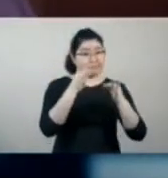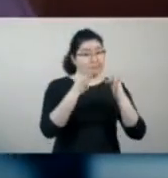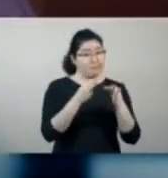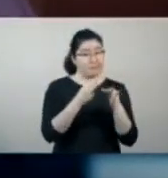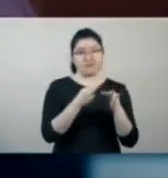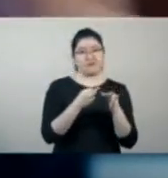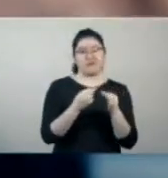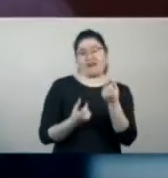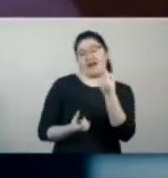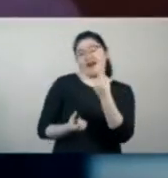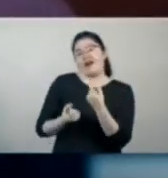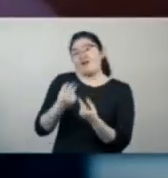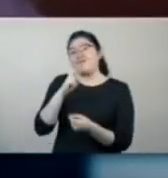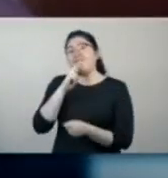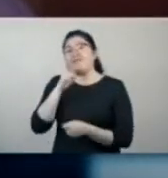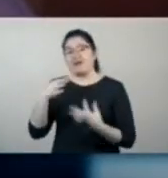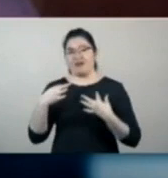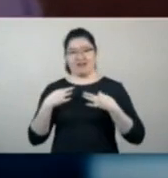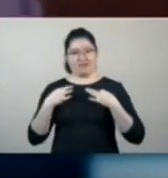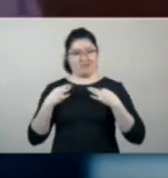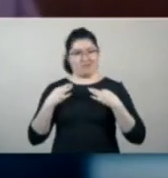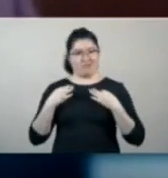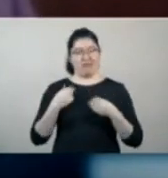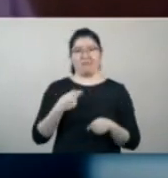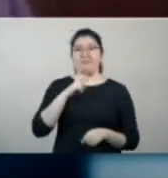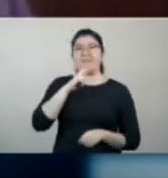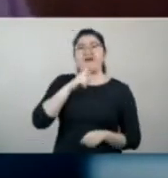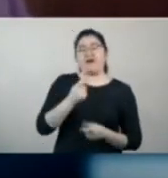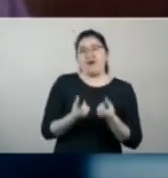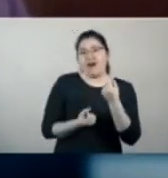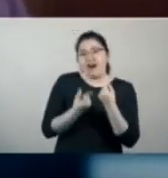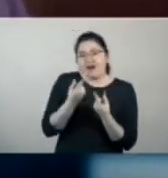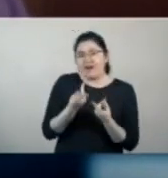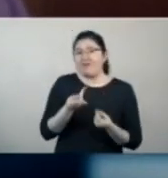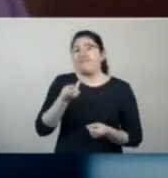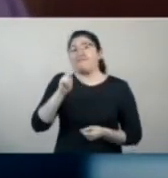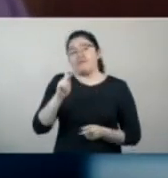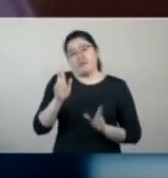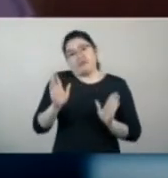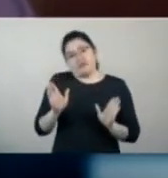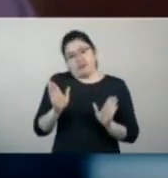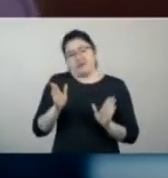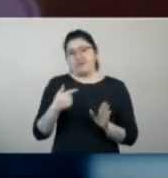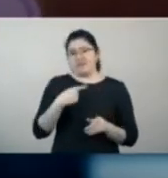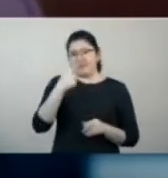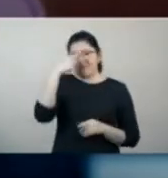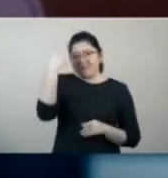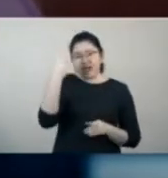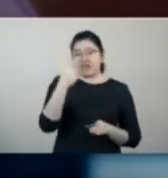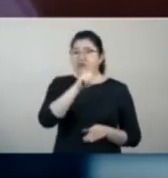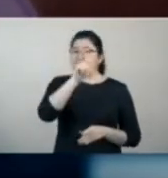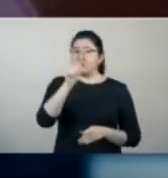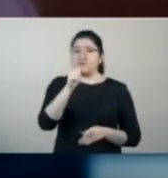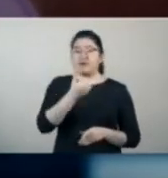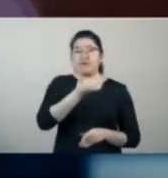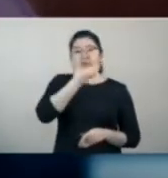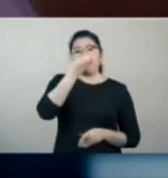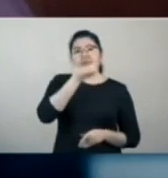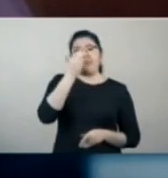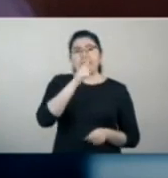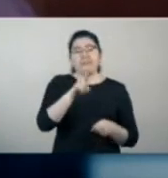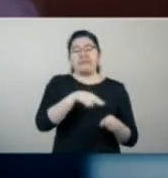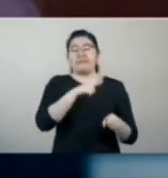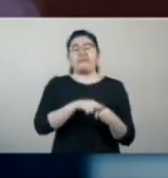que son mejores que otras, todo eso se está estudiando, pero son relativamente baratos, fáciles de usar y se acostumbra uno fácilmente a